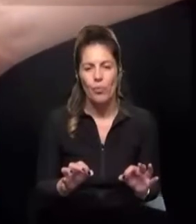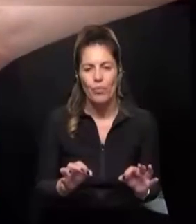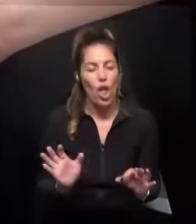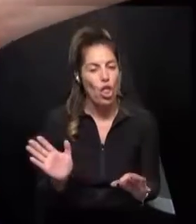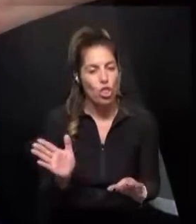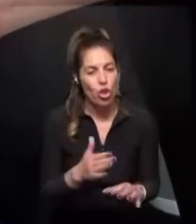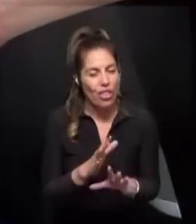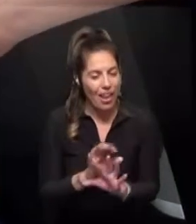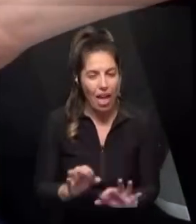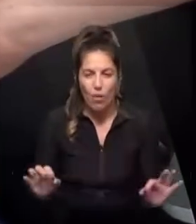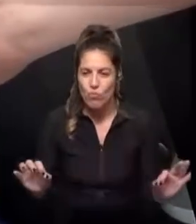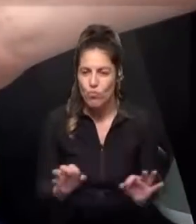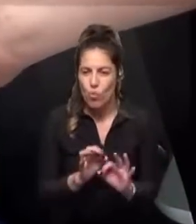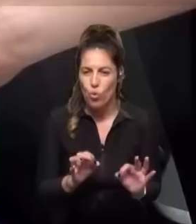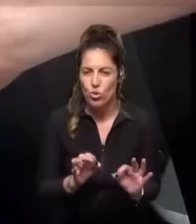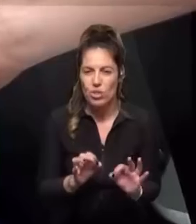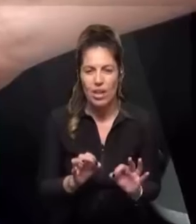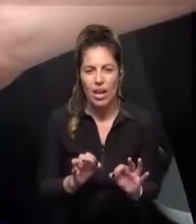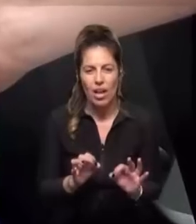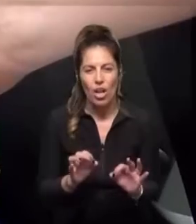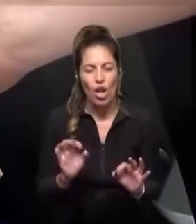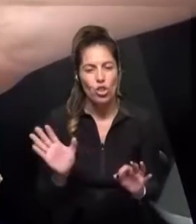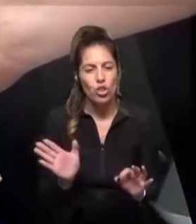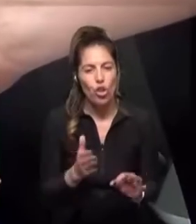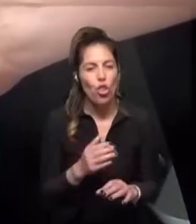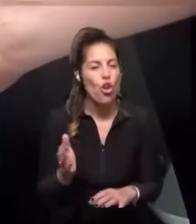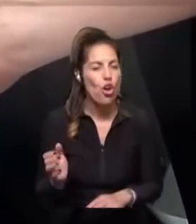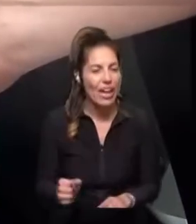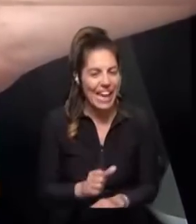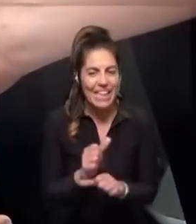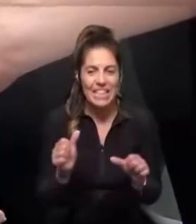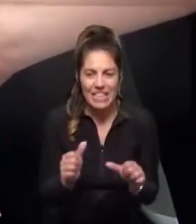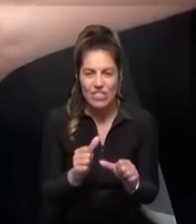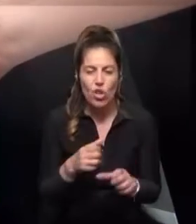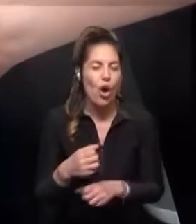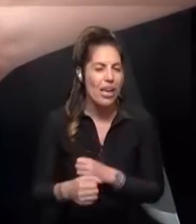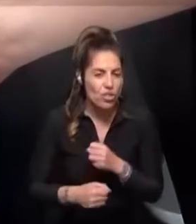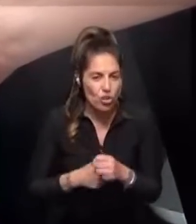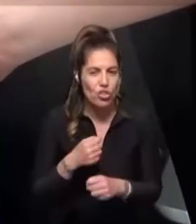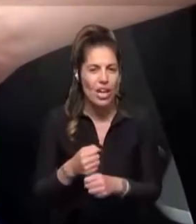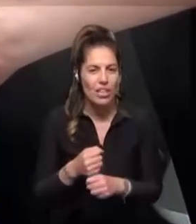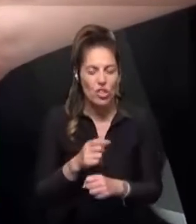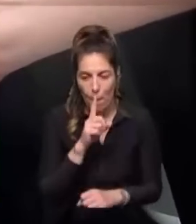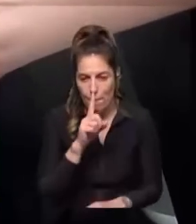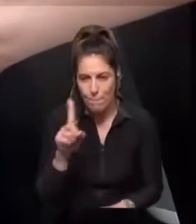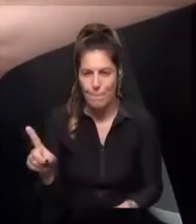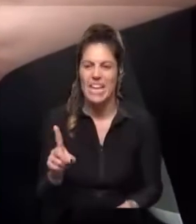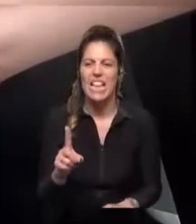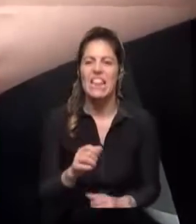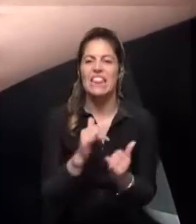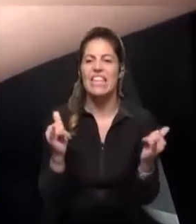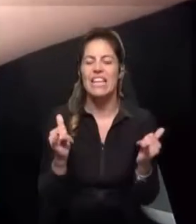toda la música todo lo que produjo esos años esos mil días de la unidad